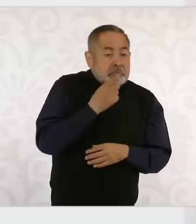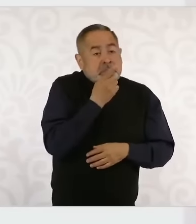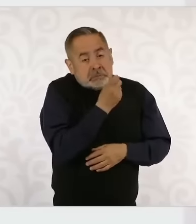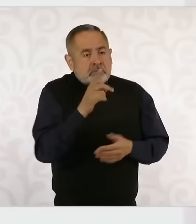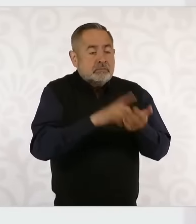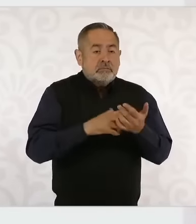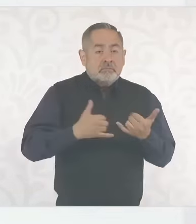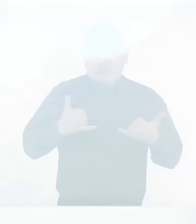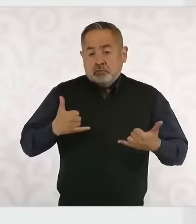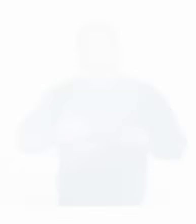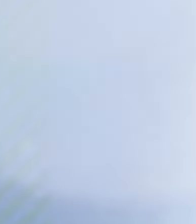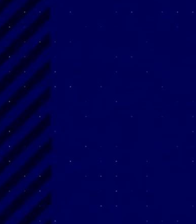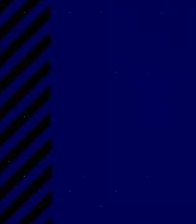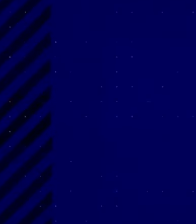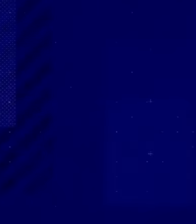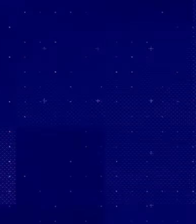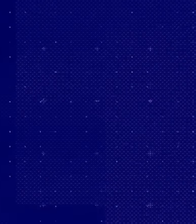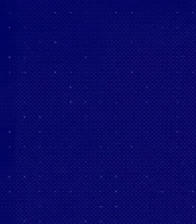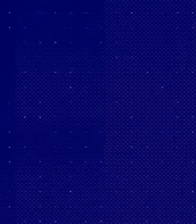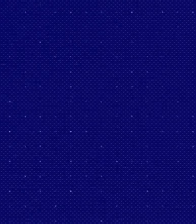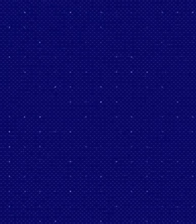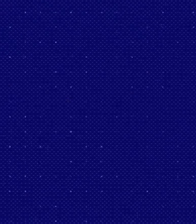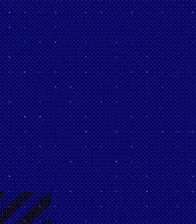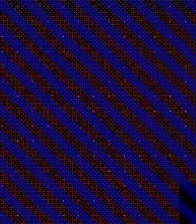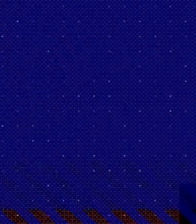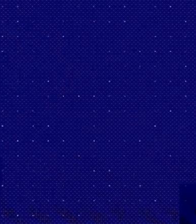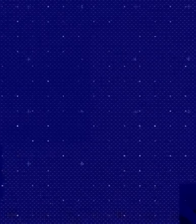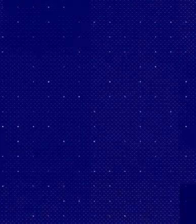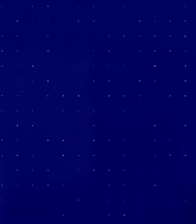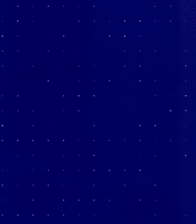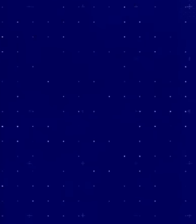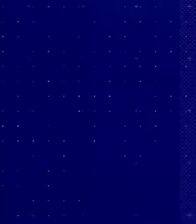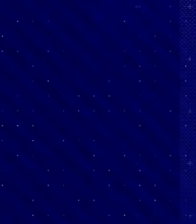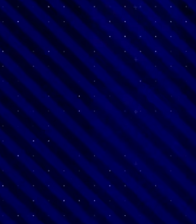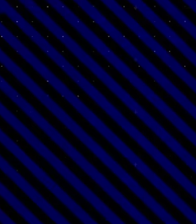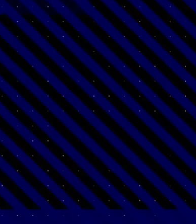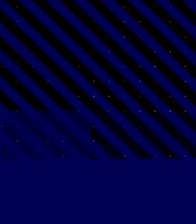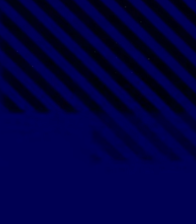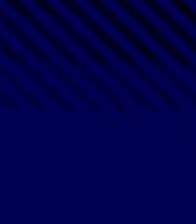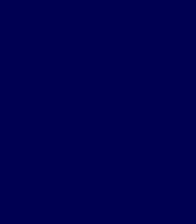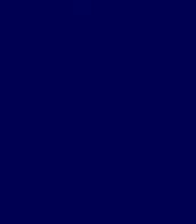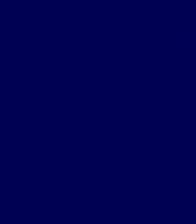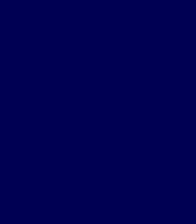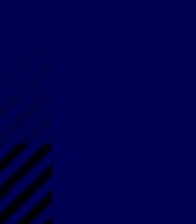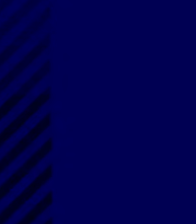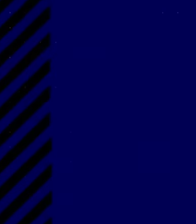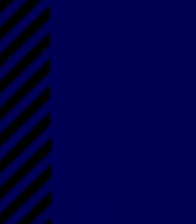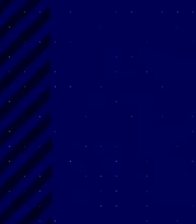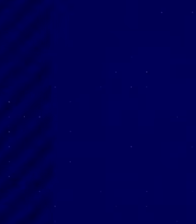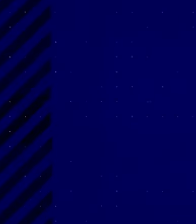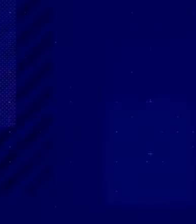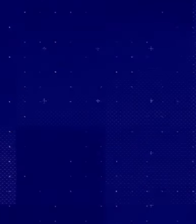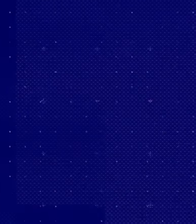Alcalde Luján, a abrir una investigación exhaustiva sobre los grupos violentos, conocidos como Bloque Negro, que